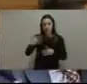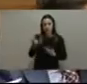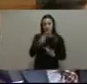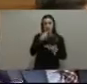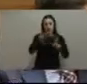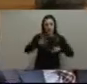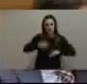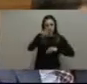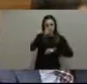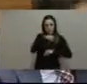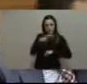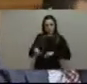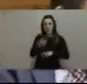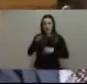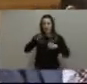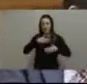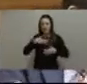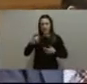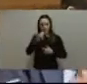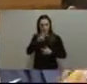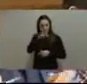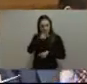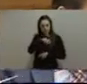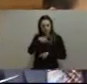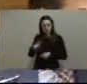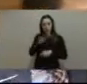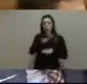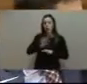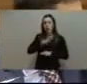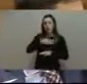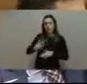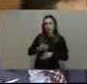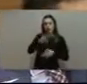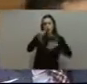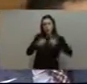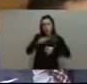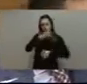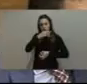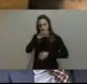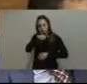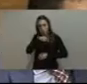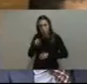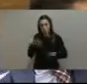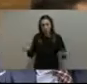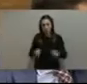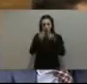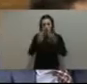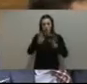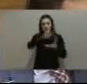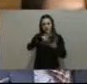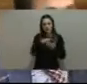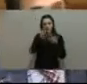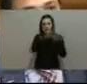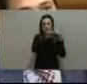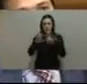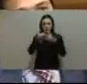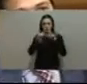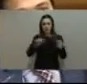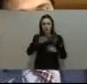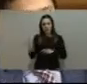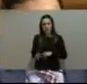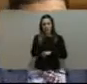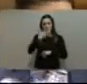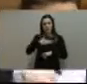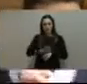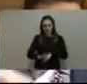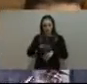verbalizarlo o no y quiera ser justo con las palabras o no, el sistema educativo asturiano es manifiestamente mejorable por culpa de su